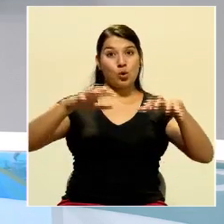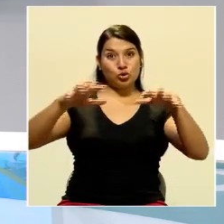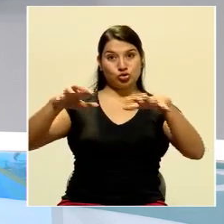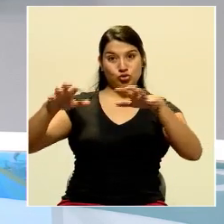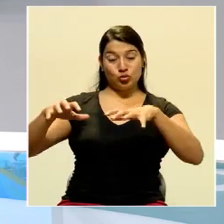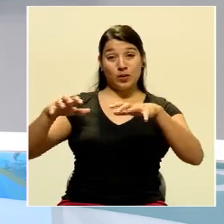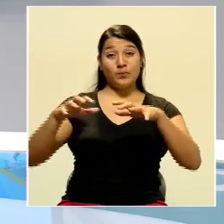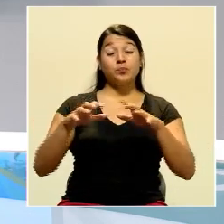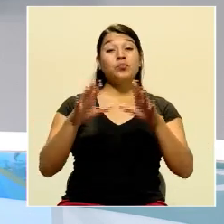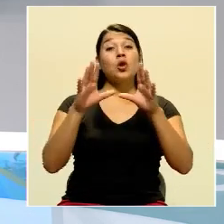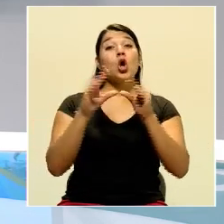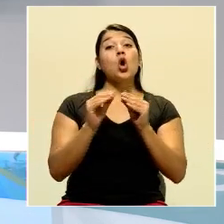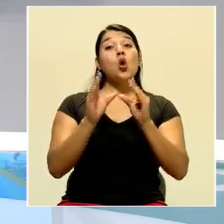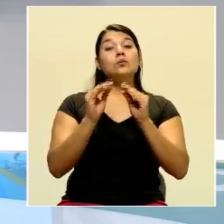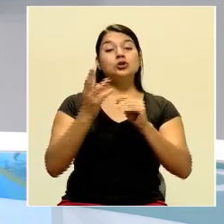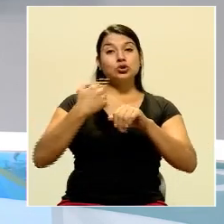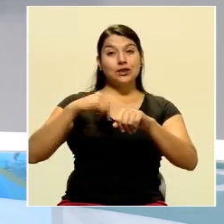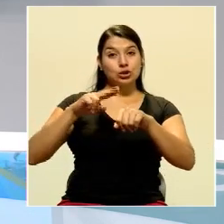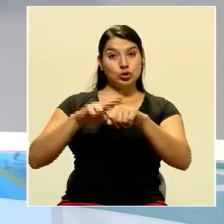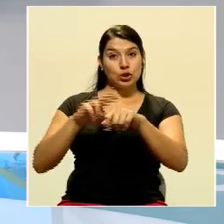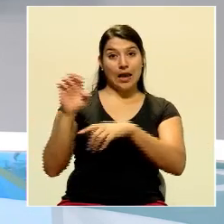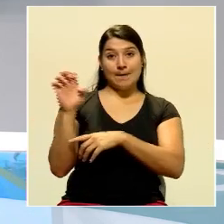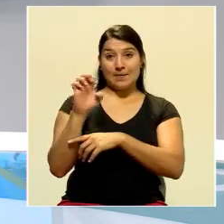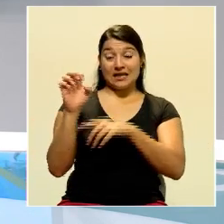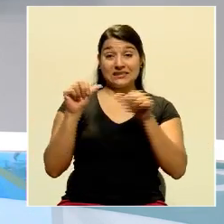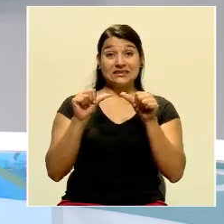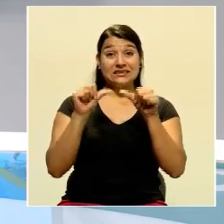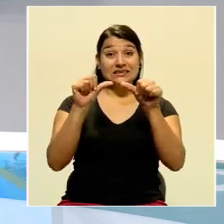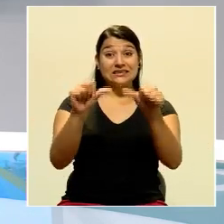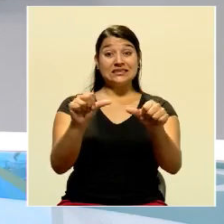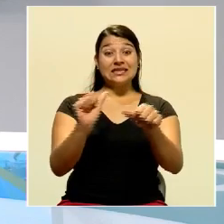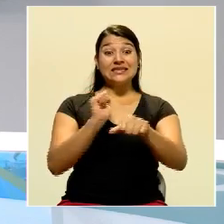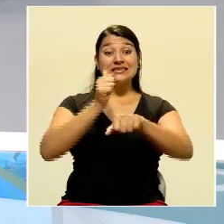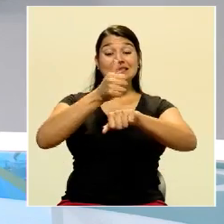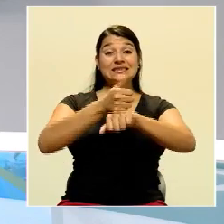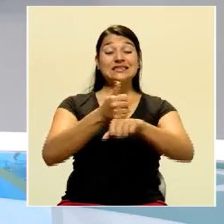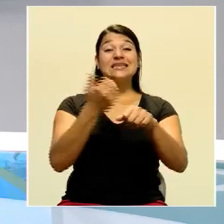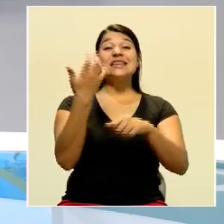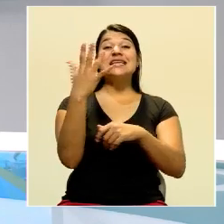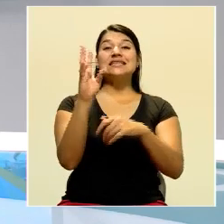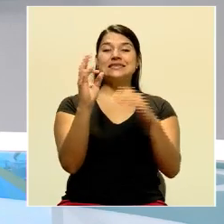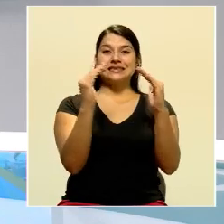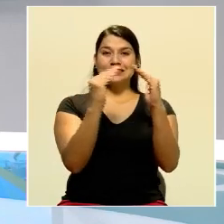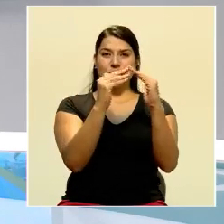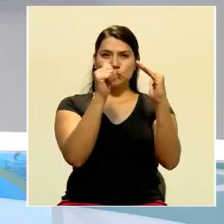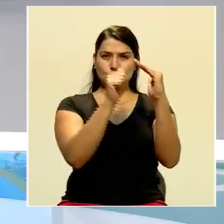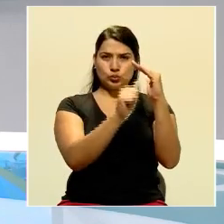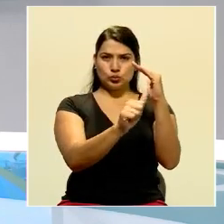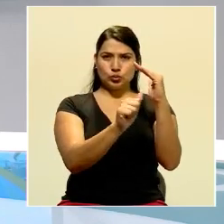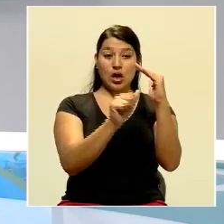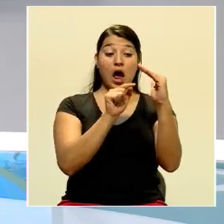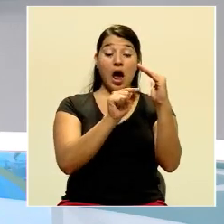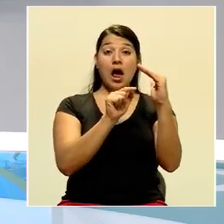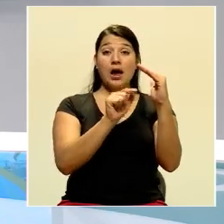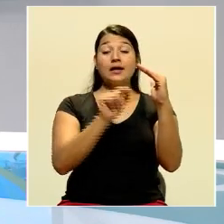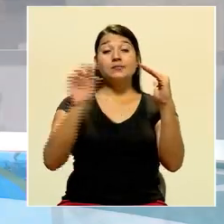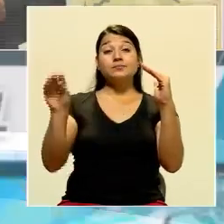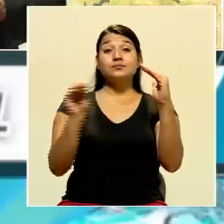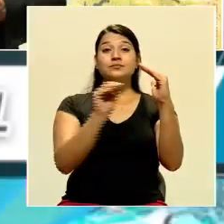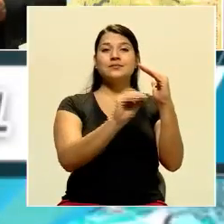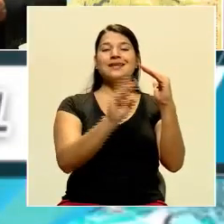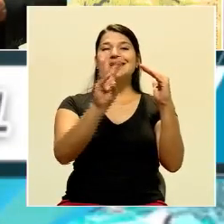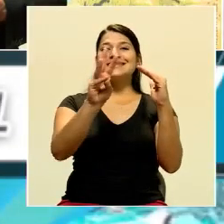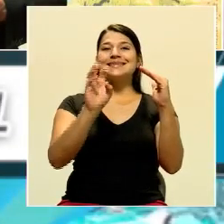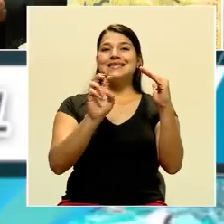La Comisión Nacional de Emergencias mantiene 17 albergues habilitados con 622